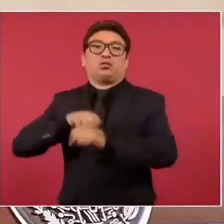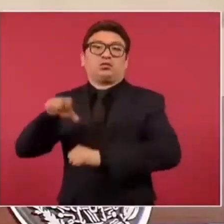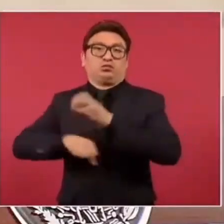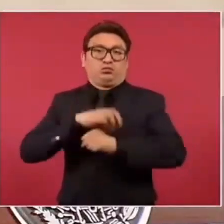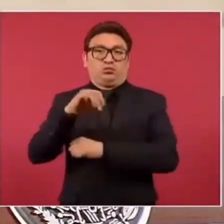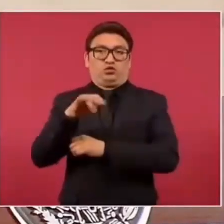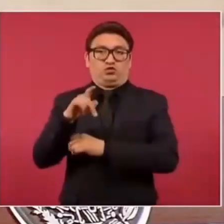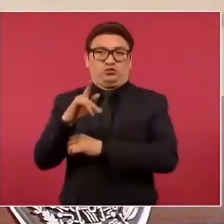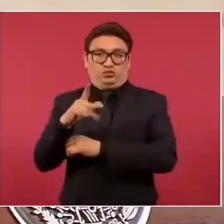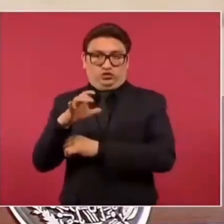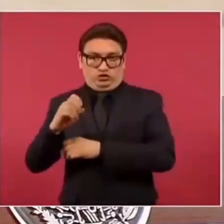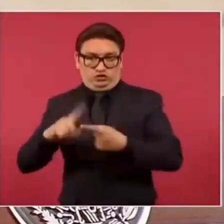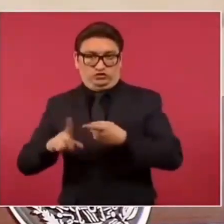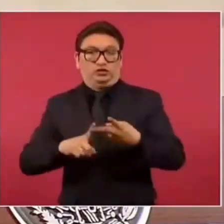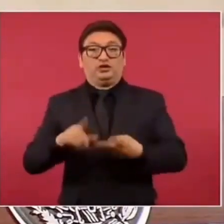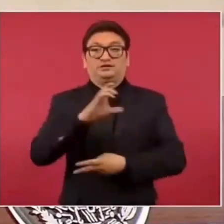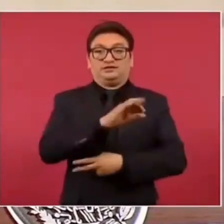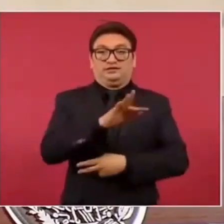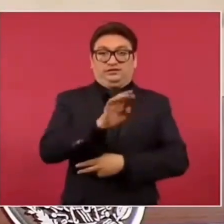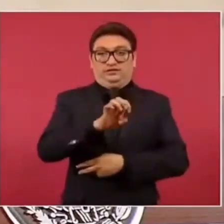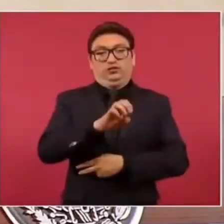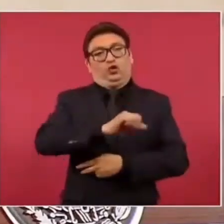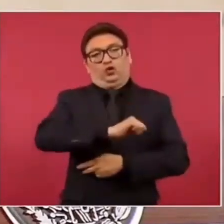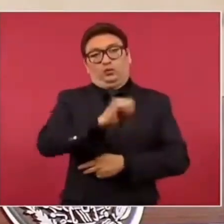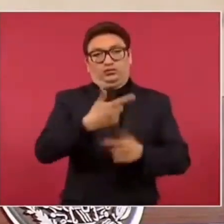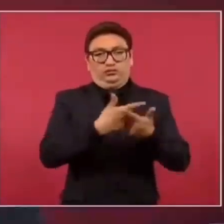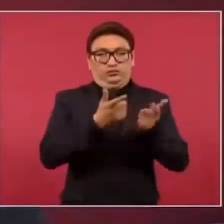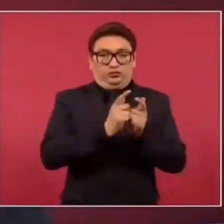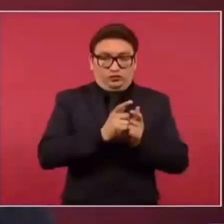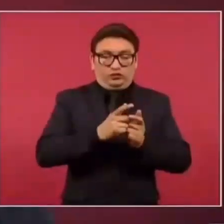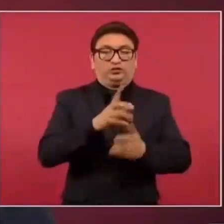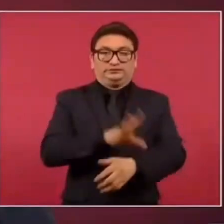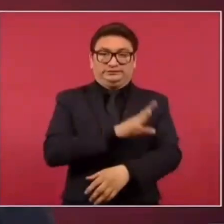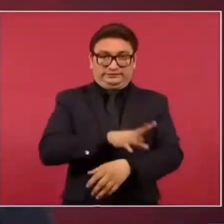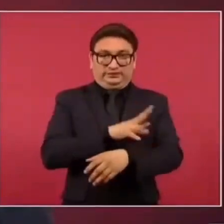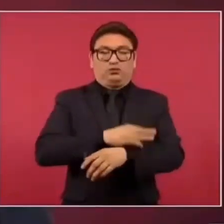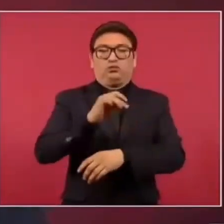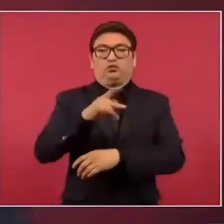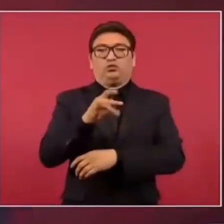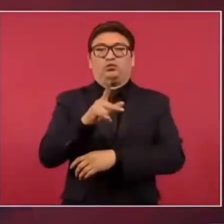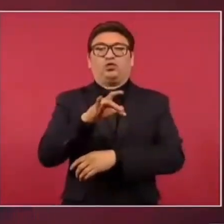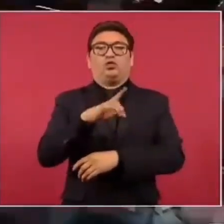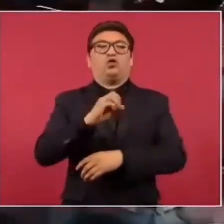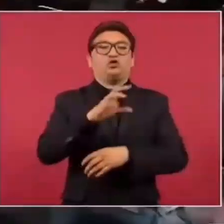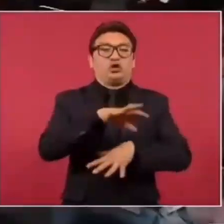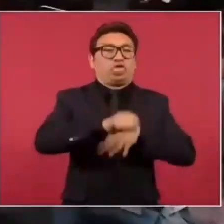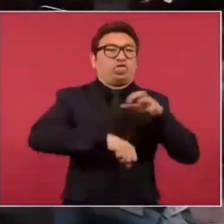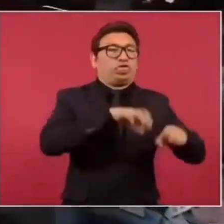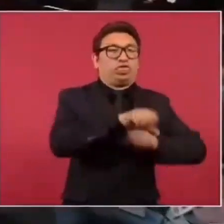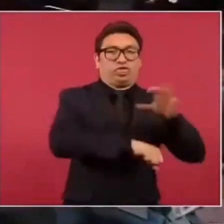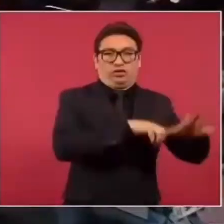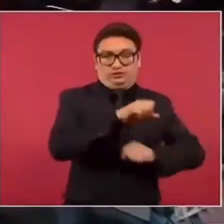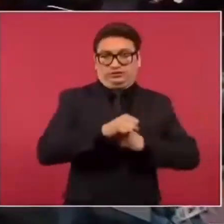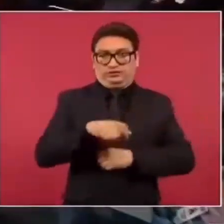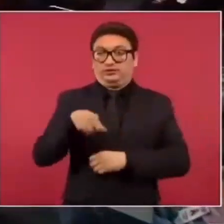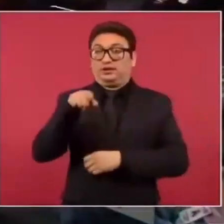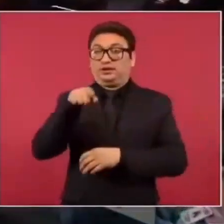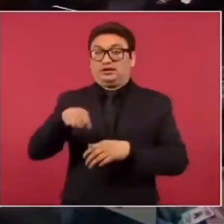La Comisión Federal de Electricidad es un monopolio. La